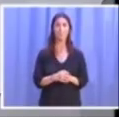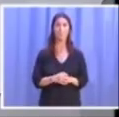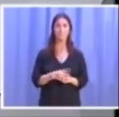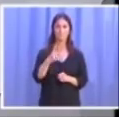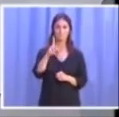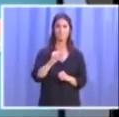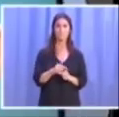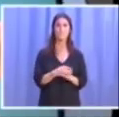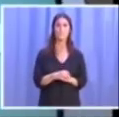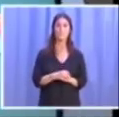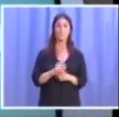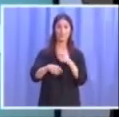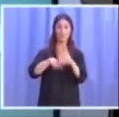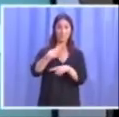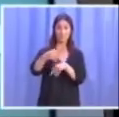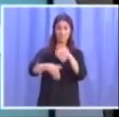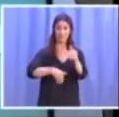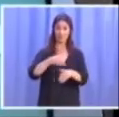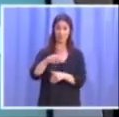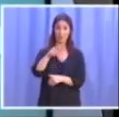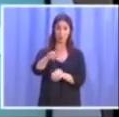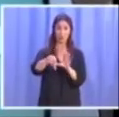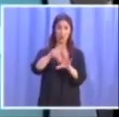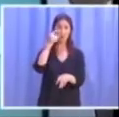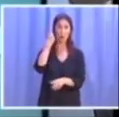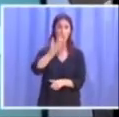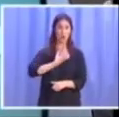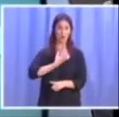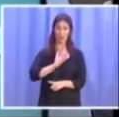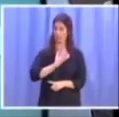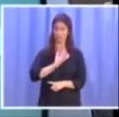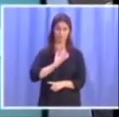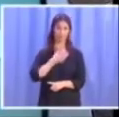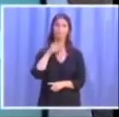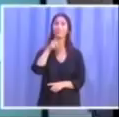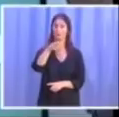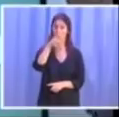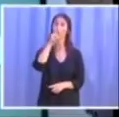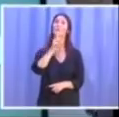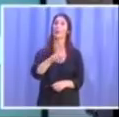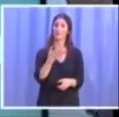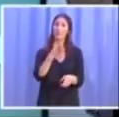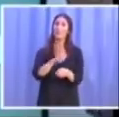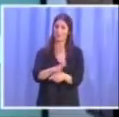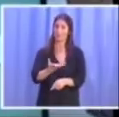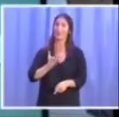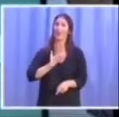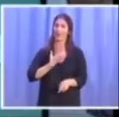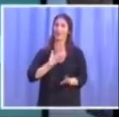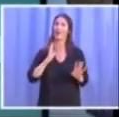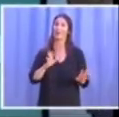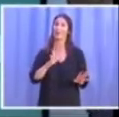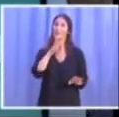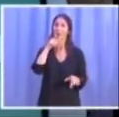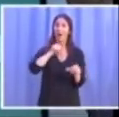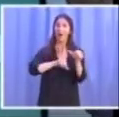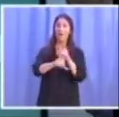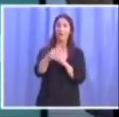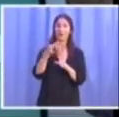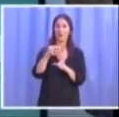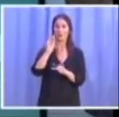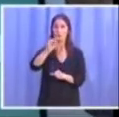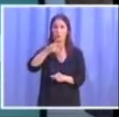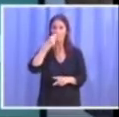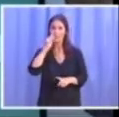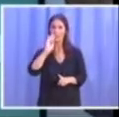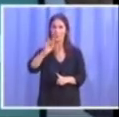minuto. En las próximas elecciones no vas a elegir solamente un alcalde. Tú también te presentas a la alcaldía, porque lo que están en juego son tus intereses,